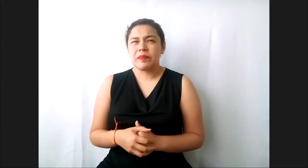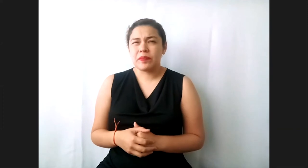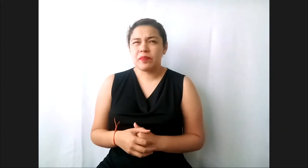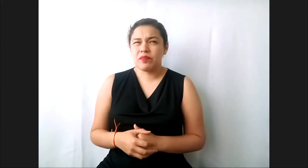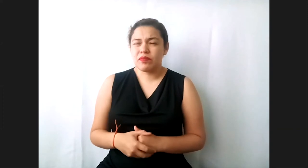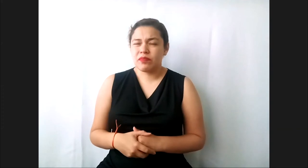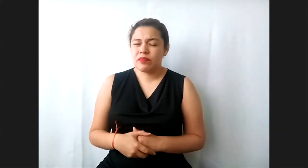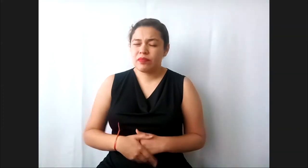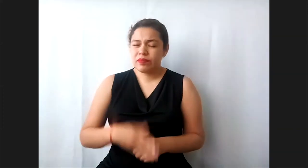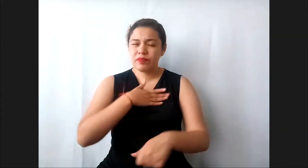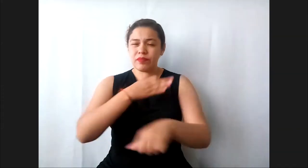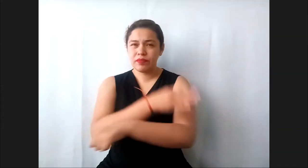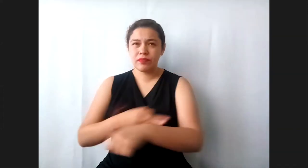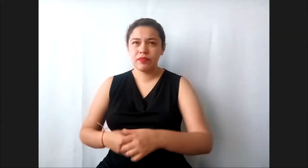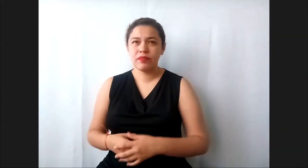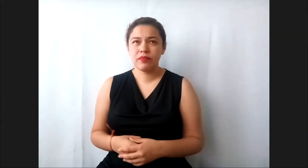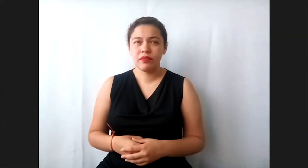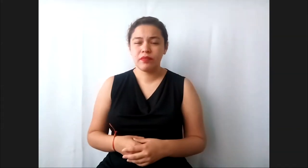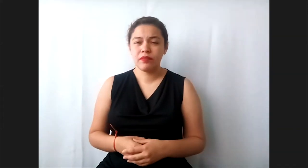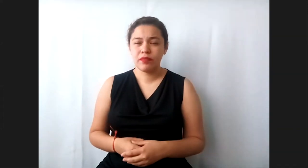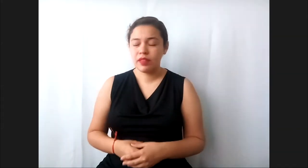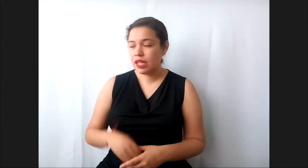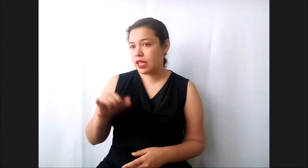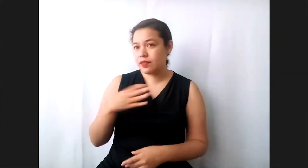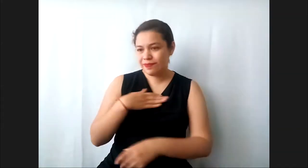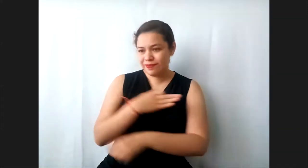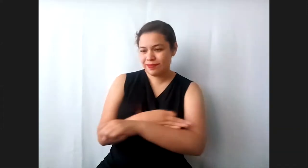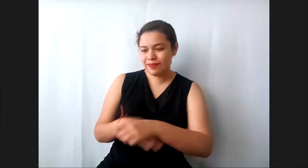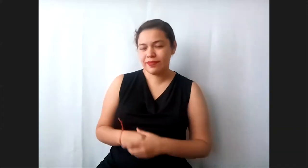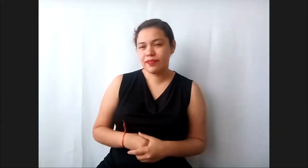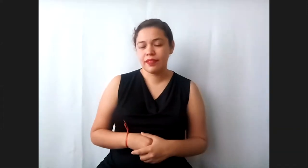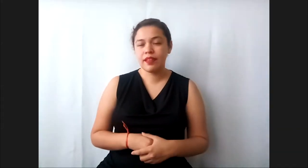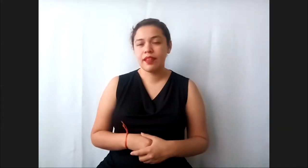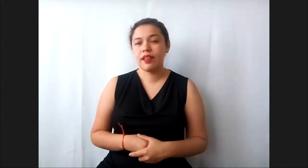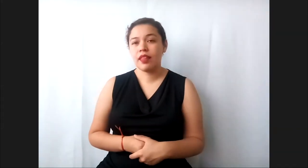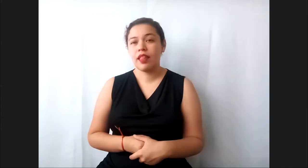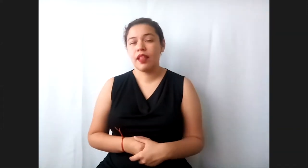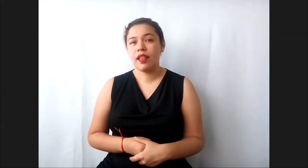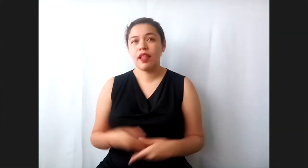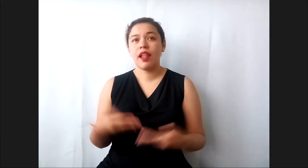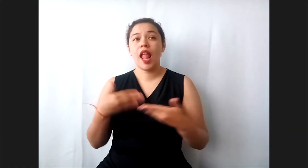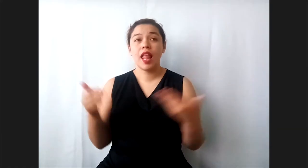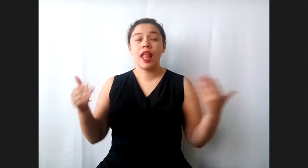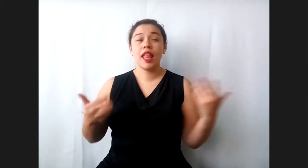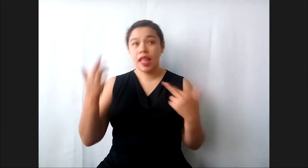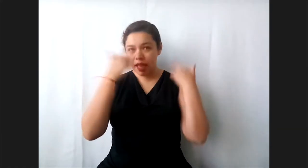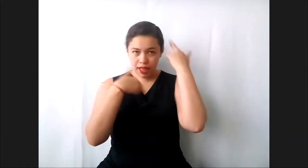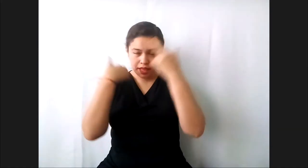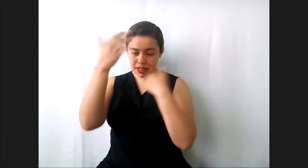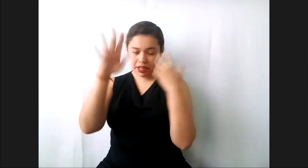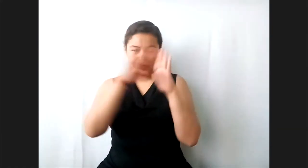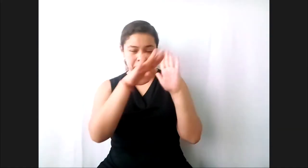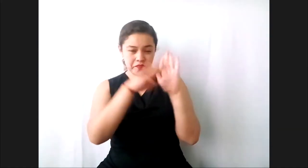Buenas tardes. Sí, buenas tardes. Sí, ahora lo que hay que hacer es revisar todos los estatutos